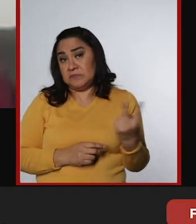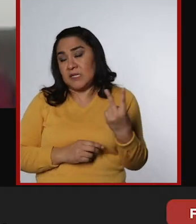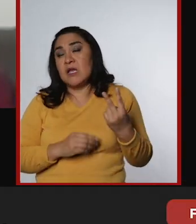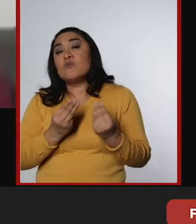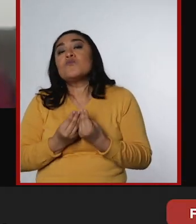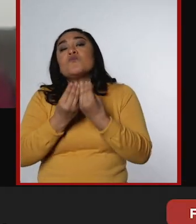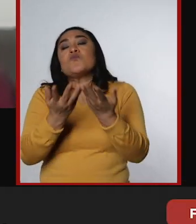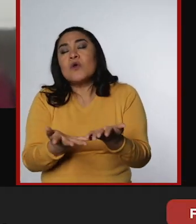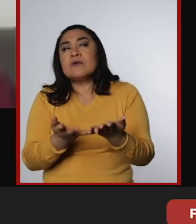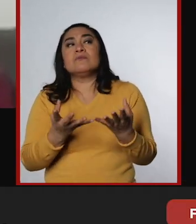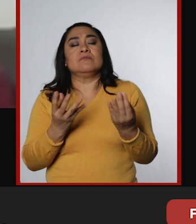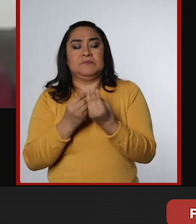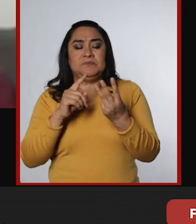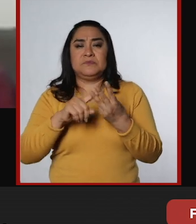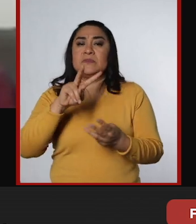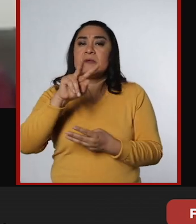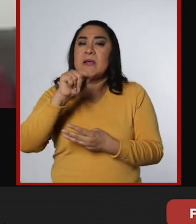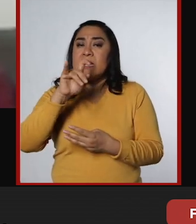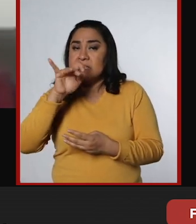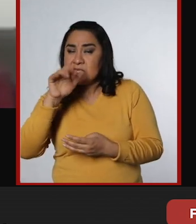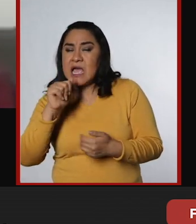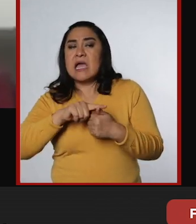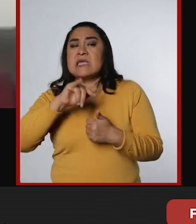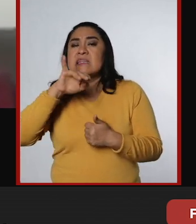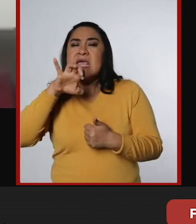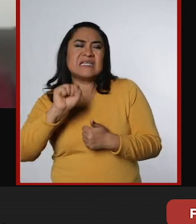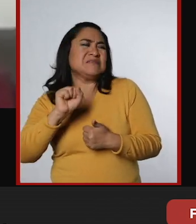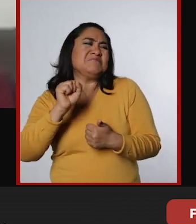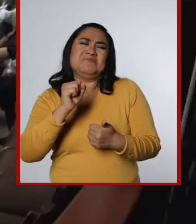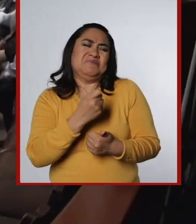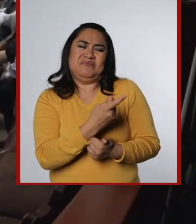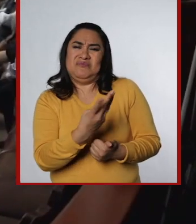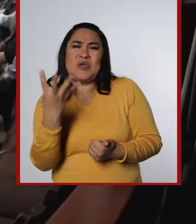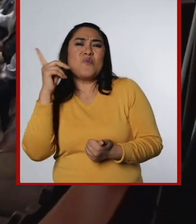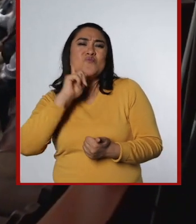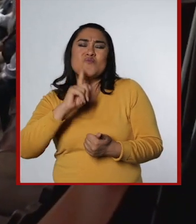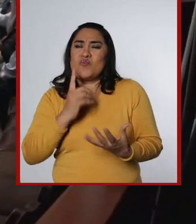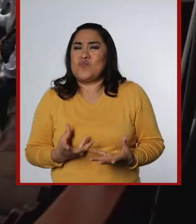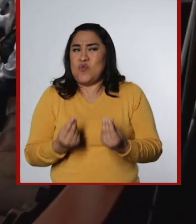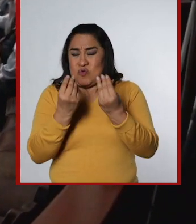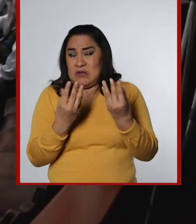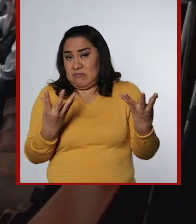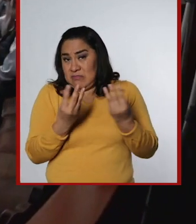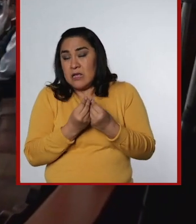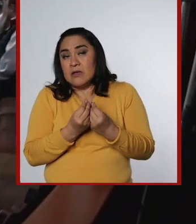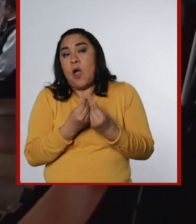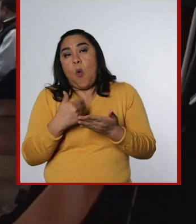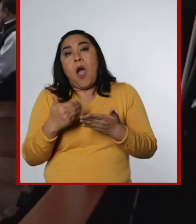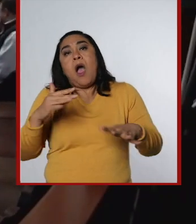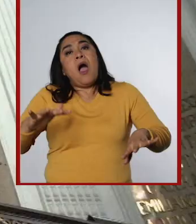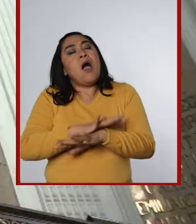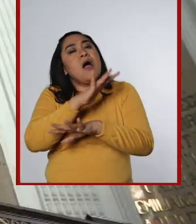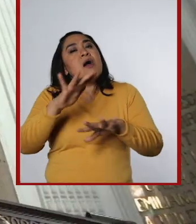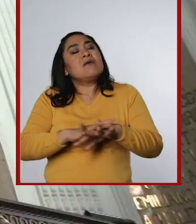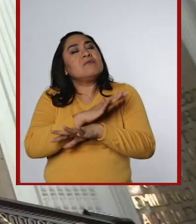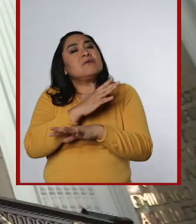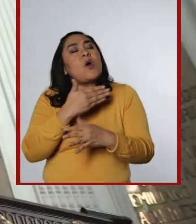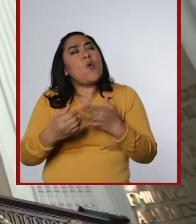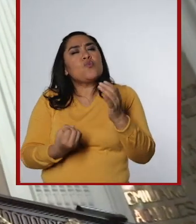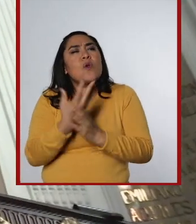otras mujeres, pues un nuevo tiempo para las mujeres, una nueva ruta para llegar a